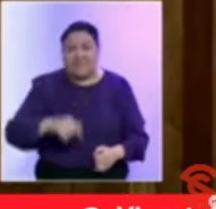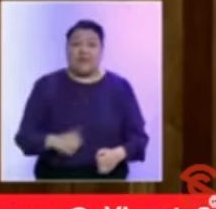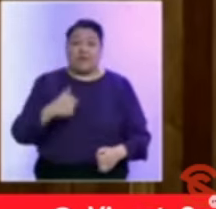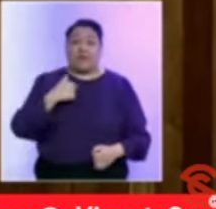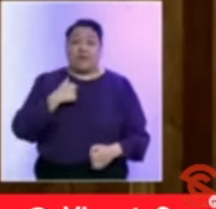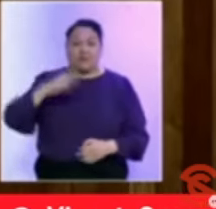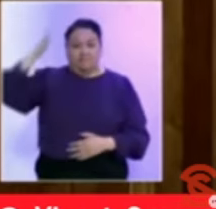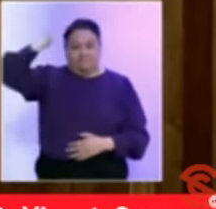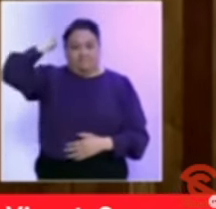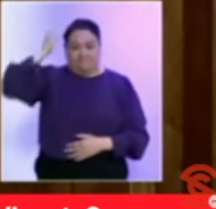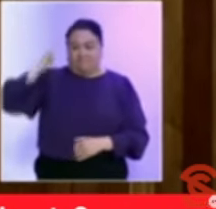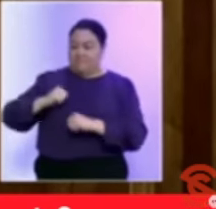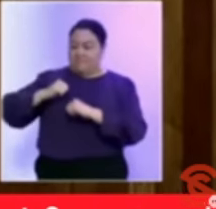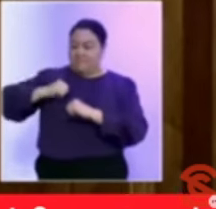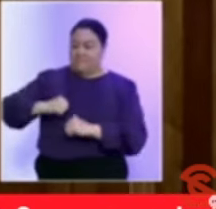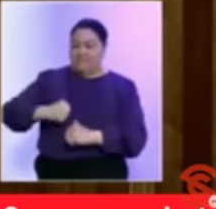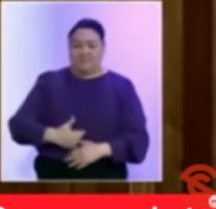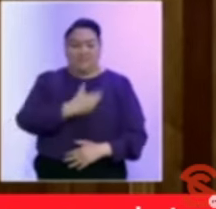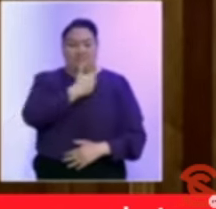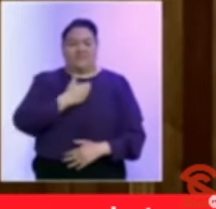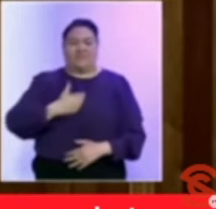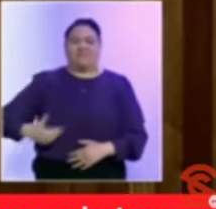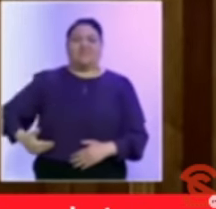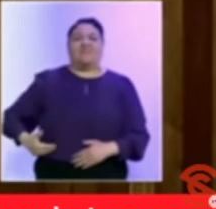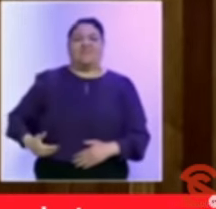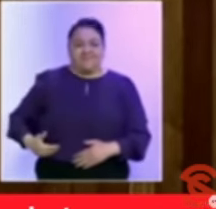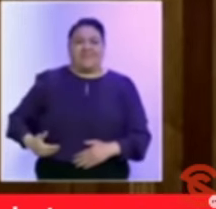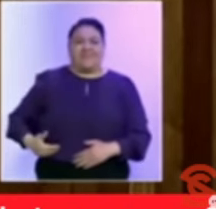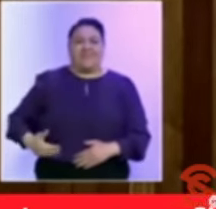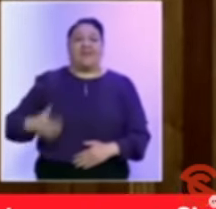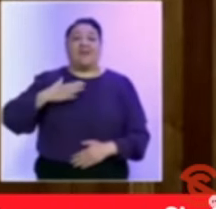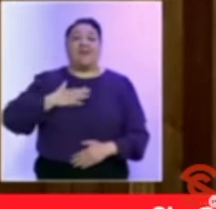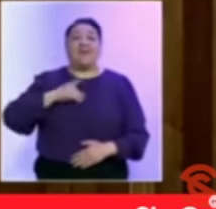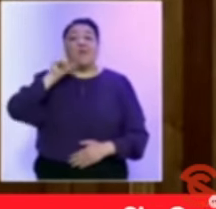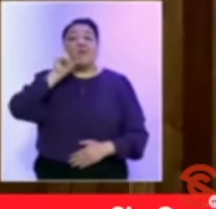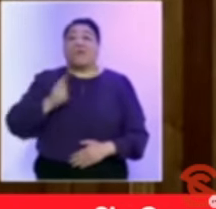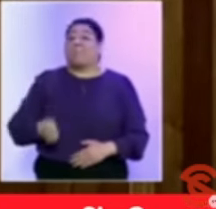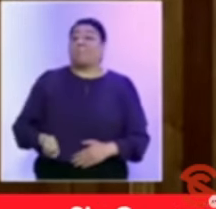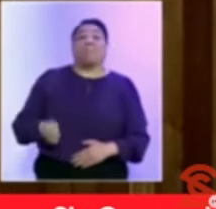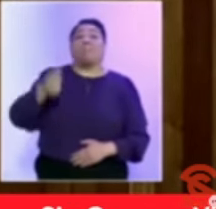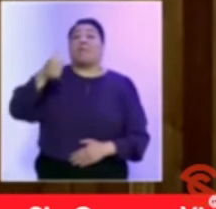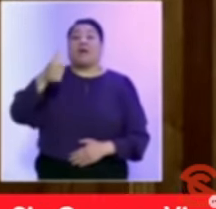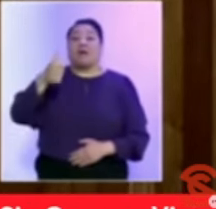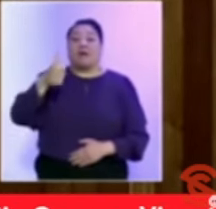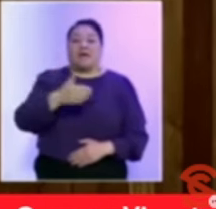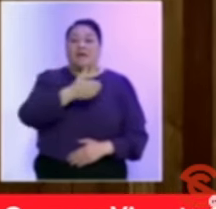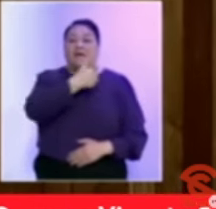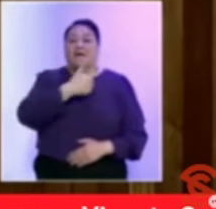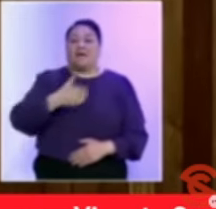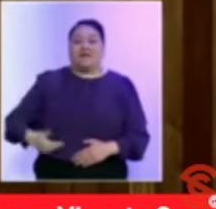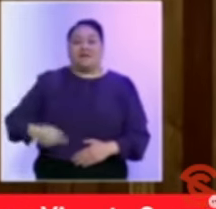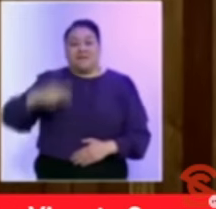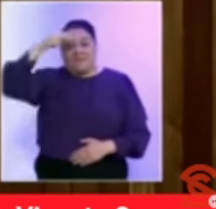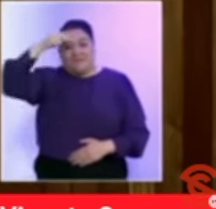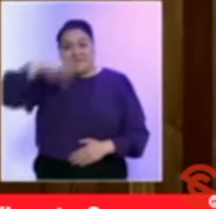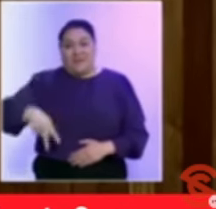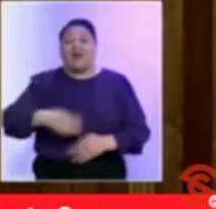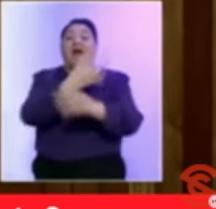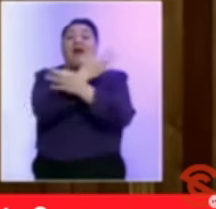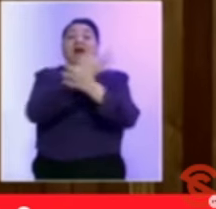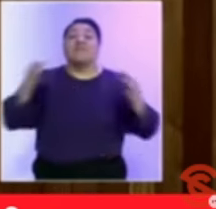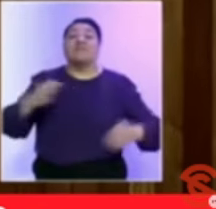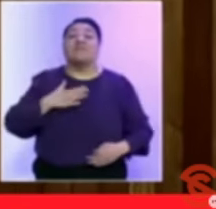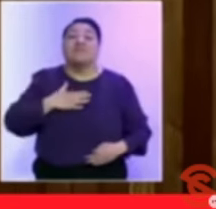del ejecutivo Federal como primera mujer presidenta de México sepan que que actuaré